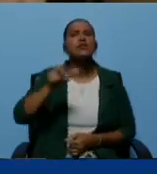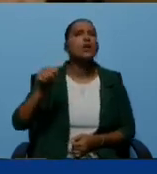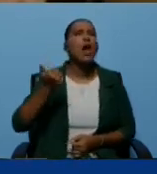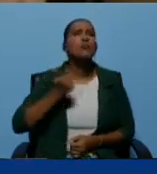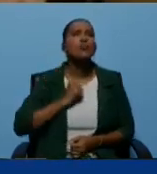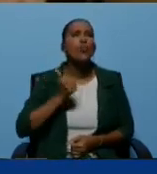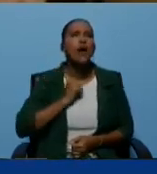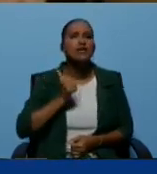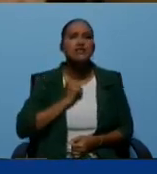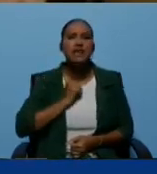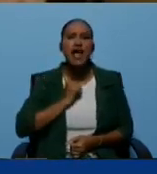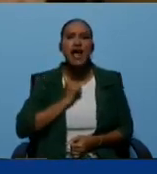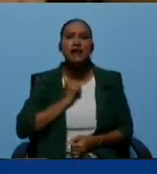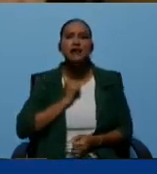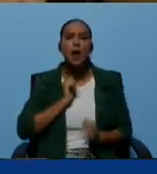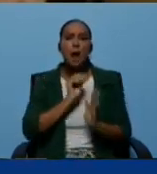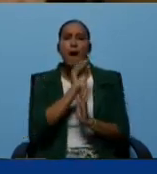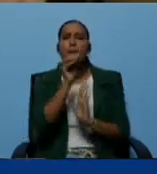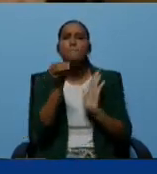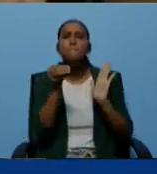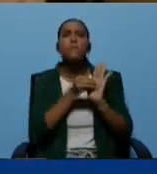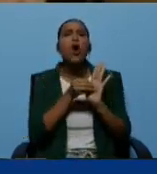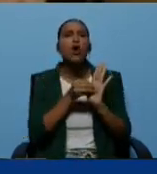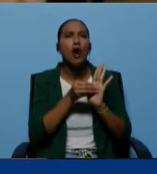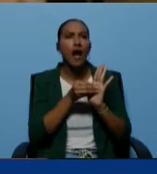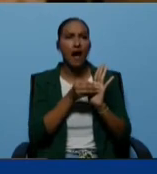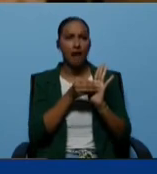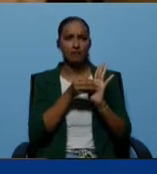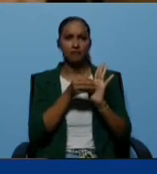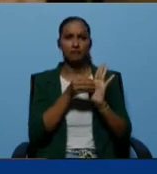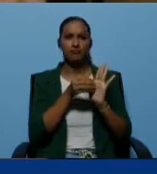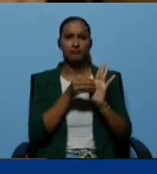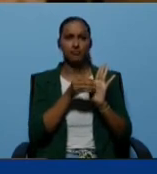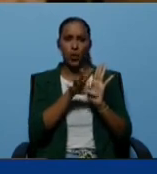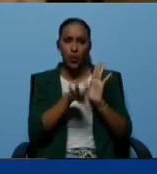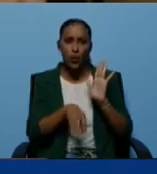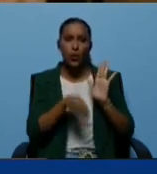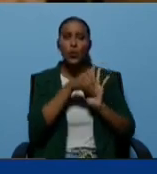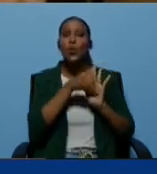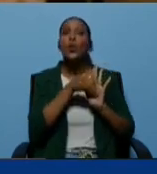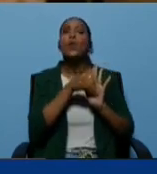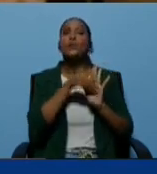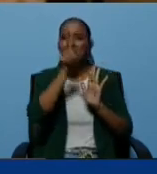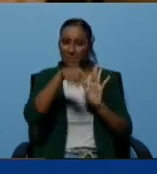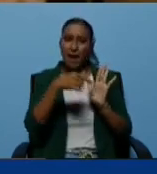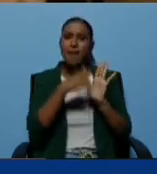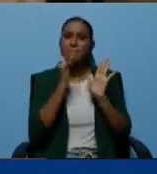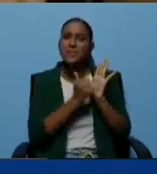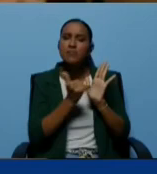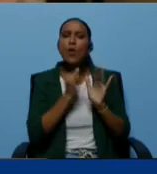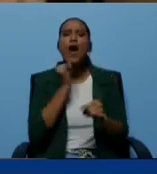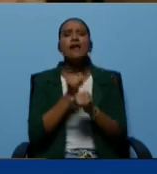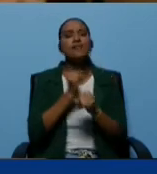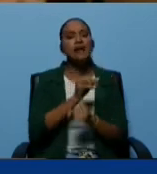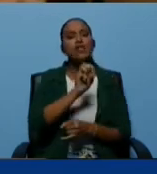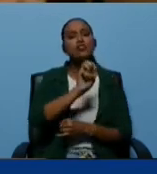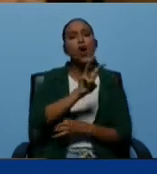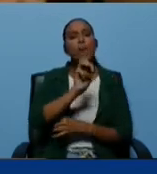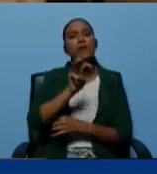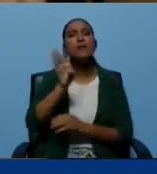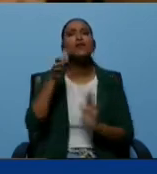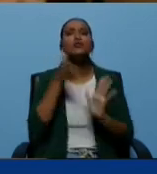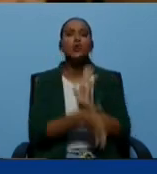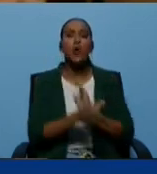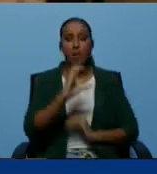esto, haga un montaje al estilo de las actas fraudulentas que presentaron luego a través de una empresa